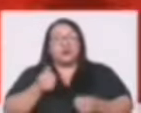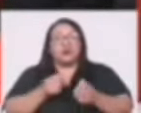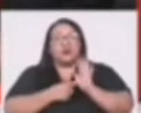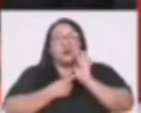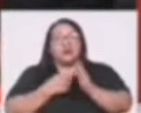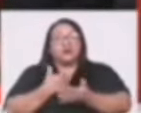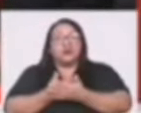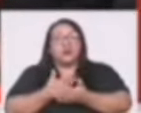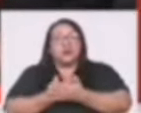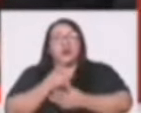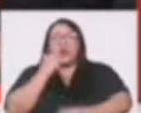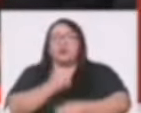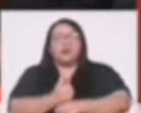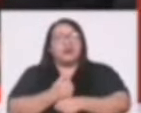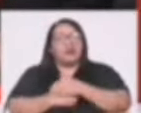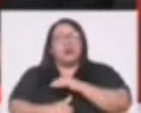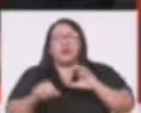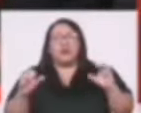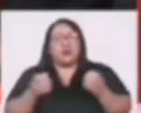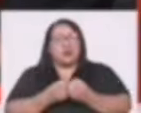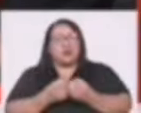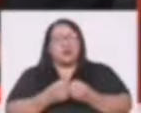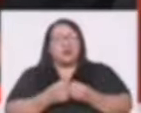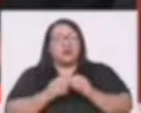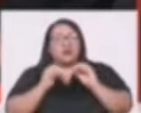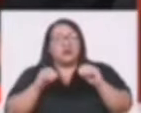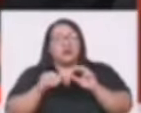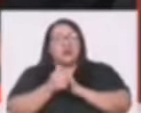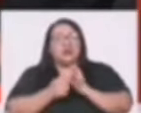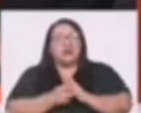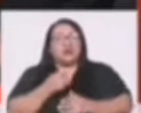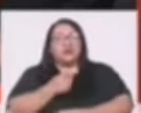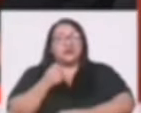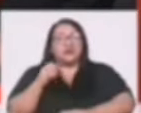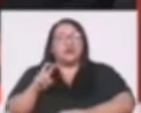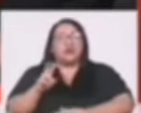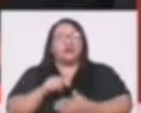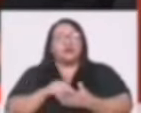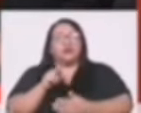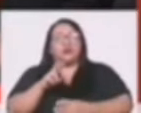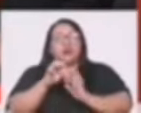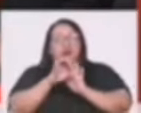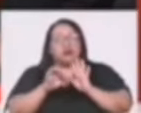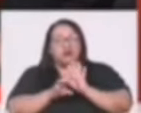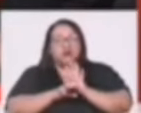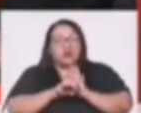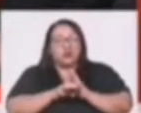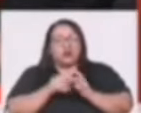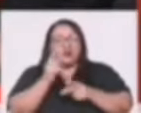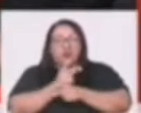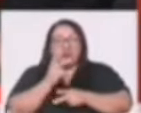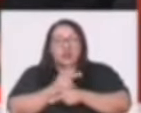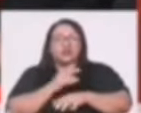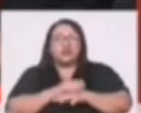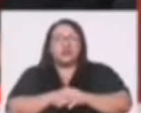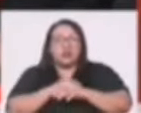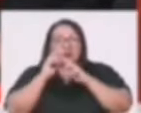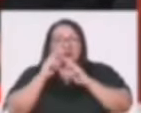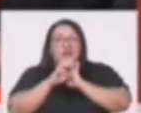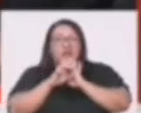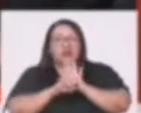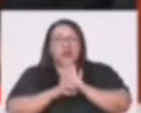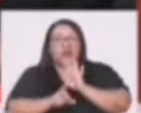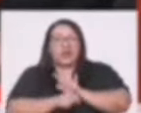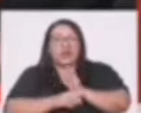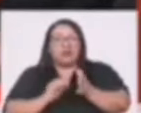función. Es obligación del Congreso de la República, establecida en el artículo 102.2 de la Carta Política, velar por el respeto de la Constitución y